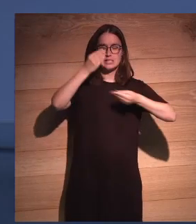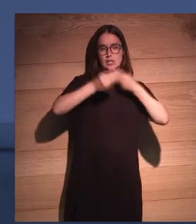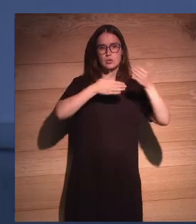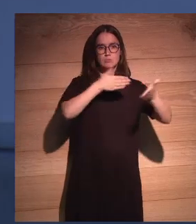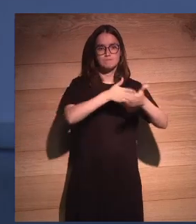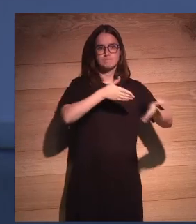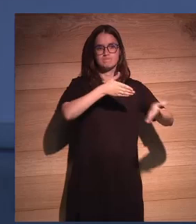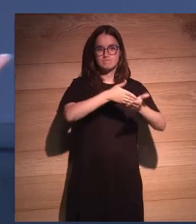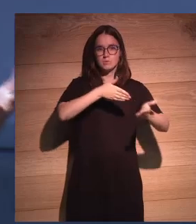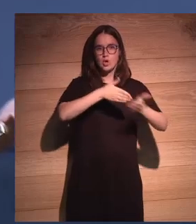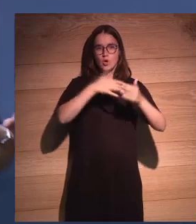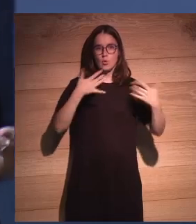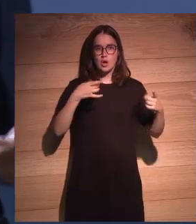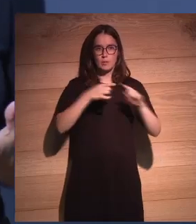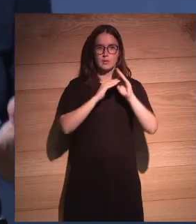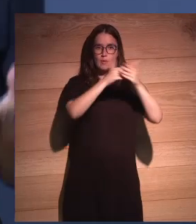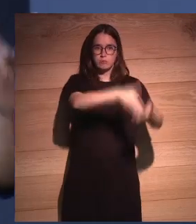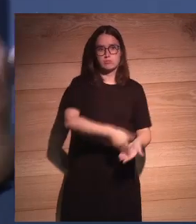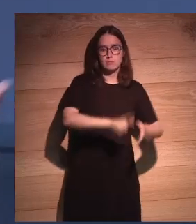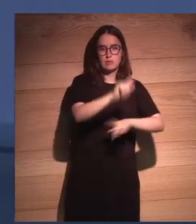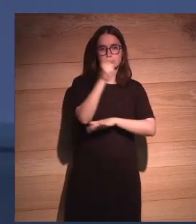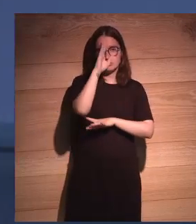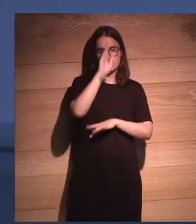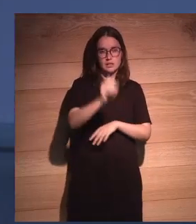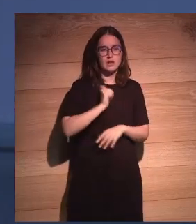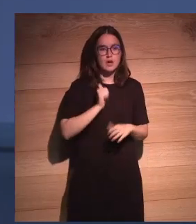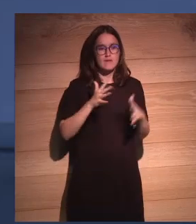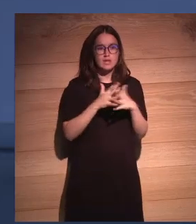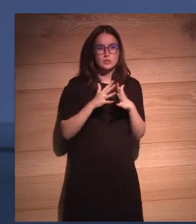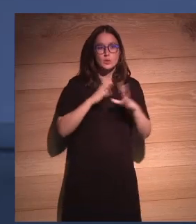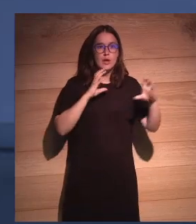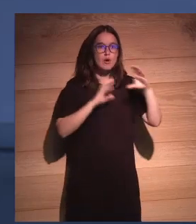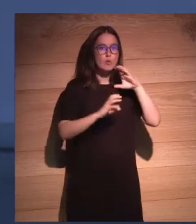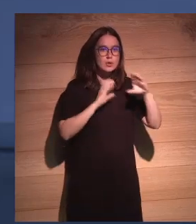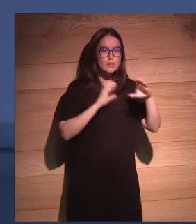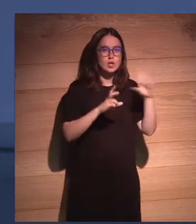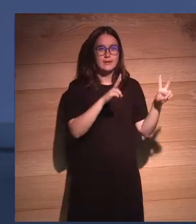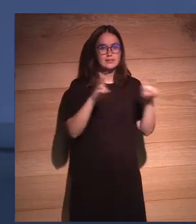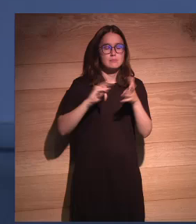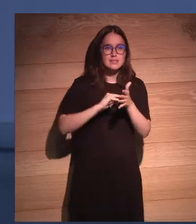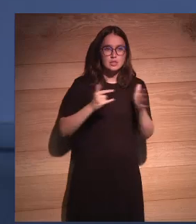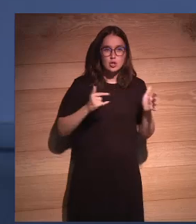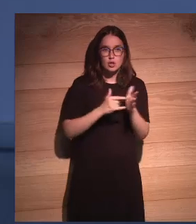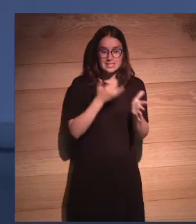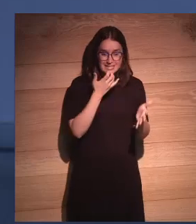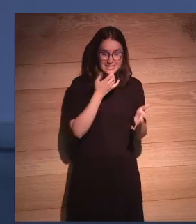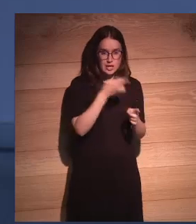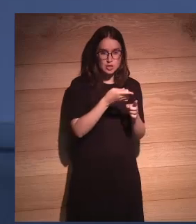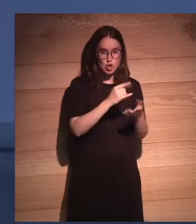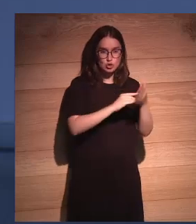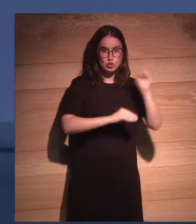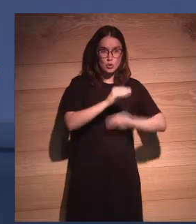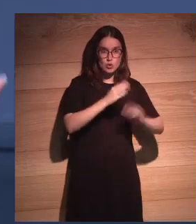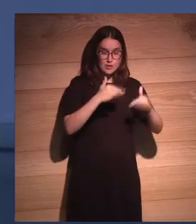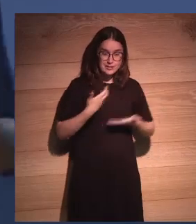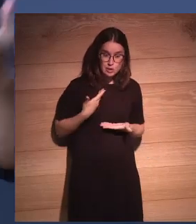obstáculos que tienen para lograr la inteligencia artificial. El tema de infraestructura, comunicaciones, temas tecnológicos. Si no resolvemos eso primero, si no